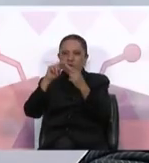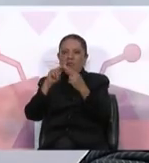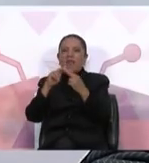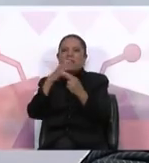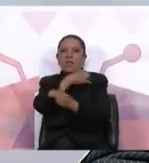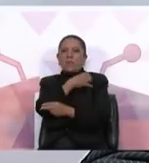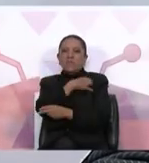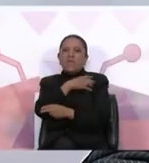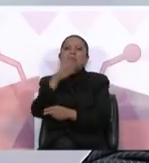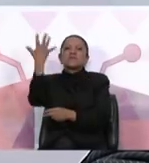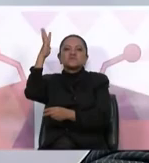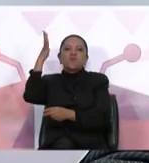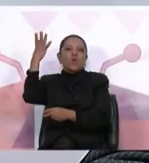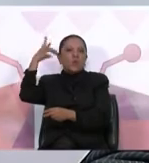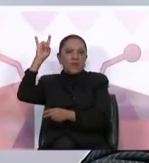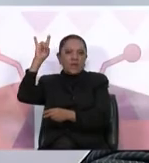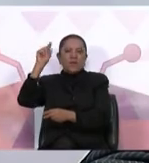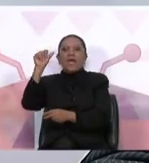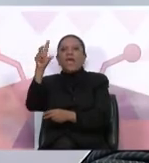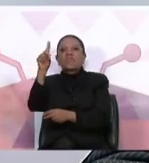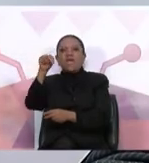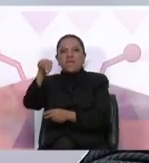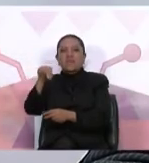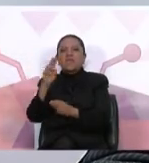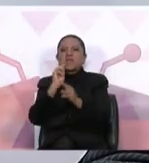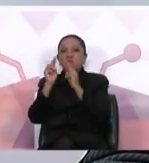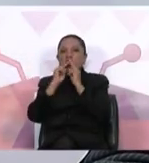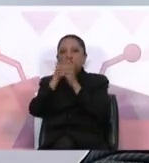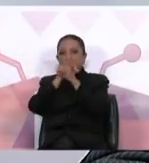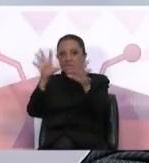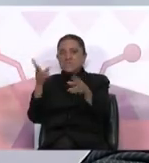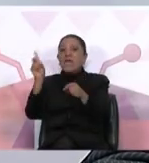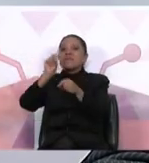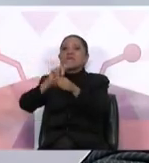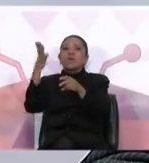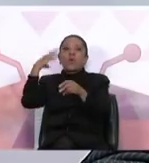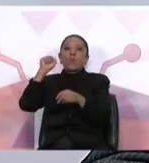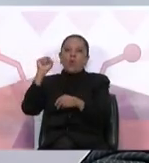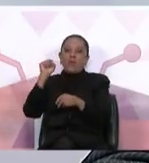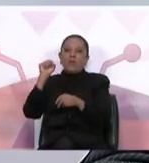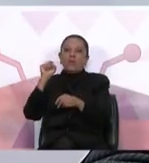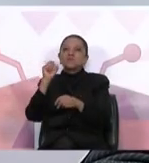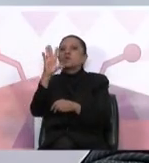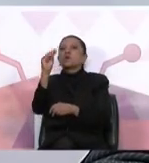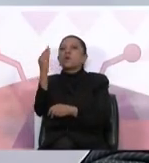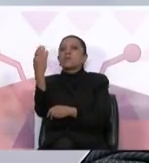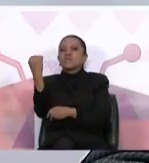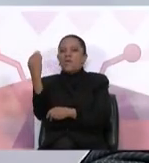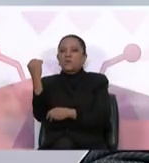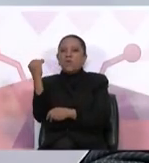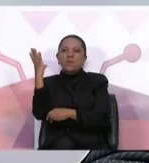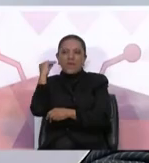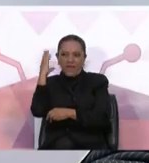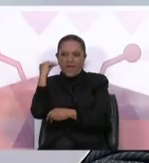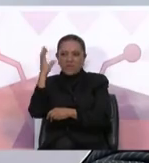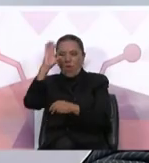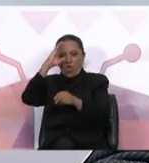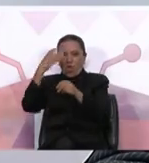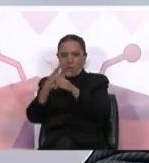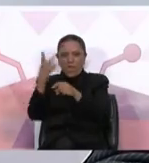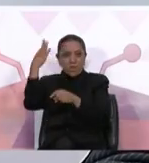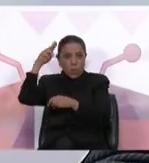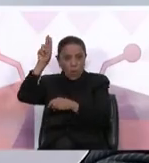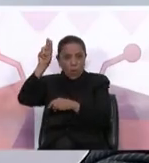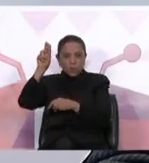adn noticias el diario de morelos o portal informativo la 99 fm la comadre en cuautla cadena sur